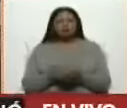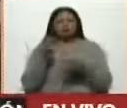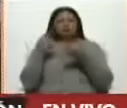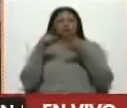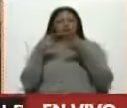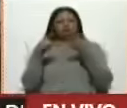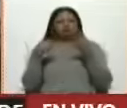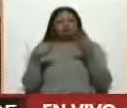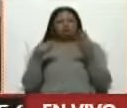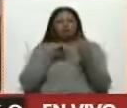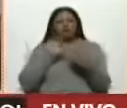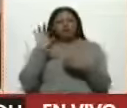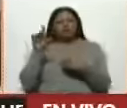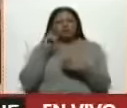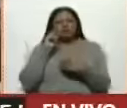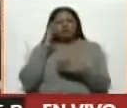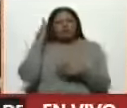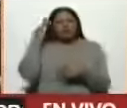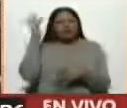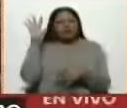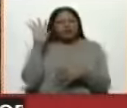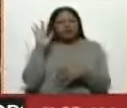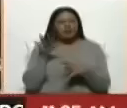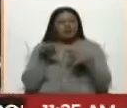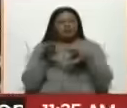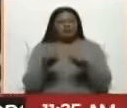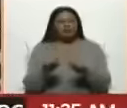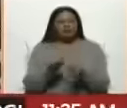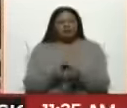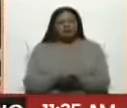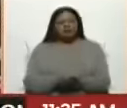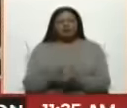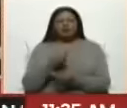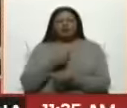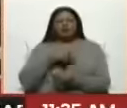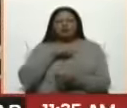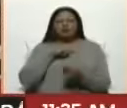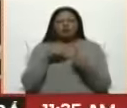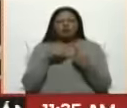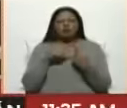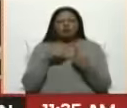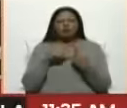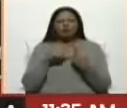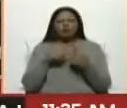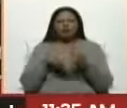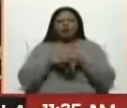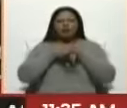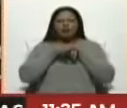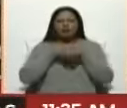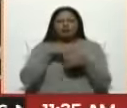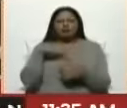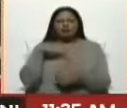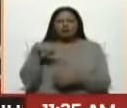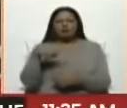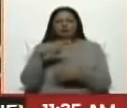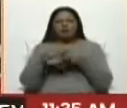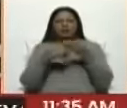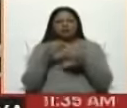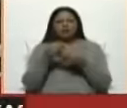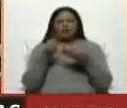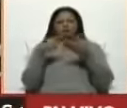de países que se creían imperios. El español, los ingleses, los portugueses. Y estaban haciendo este